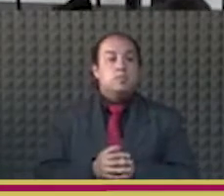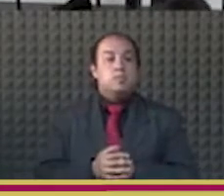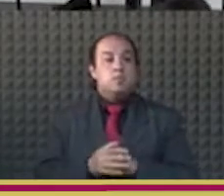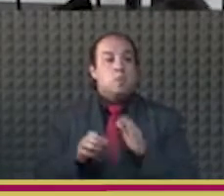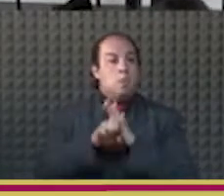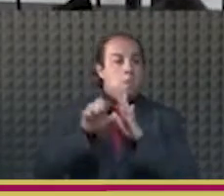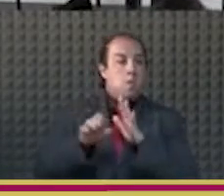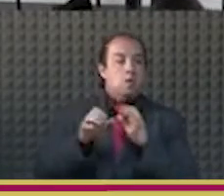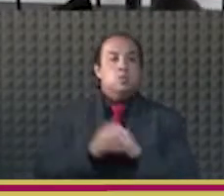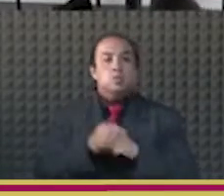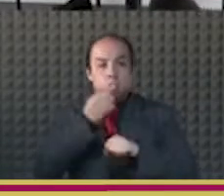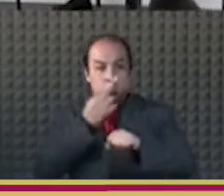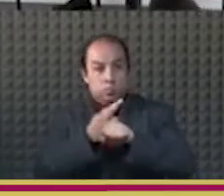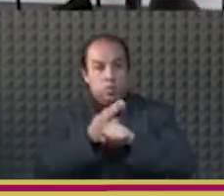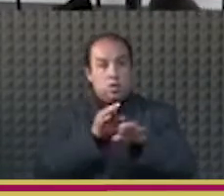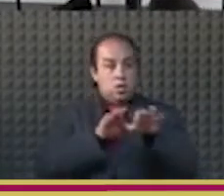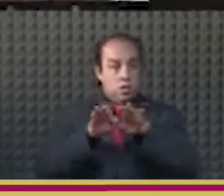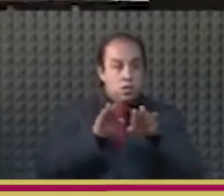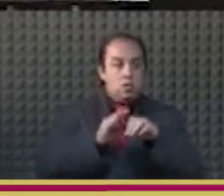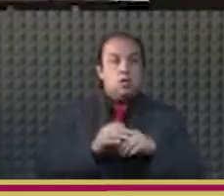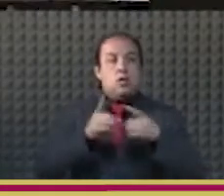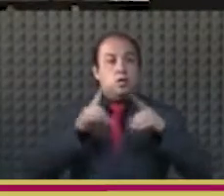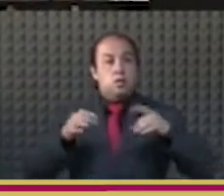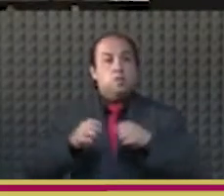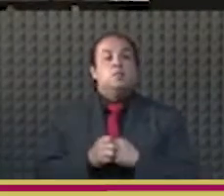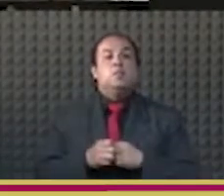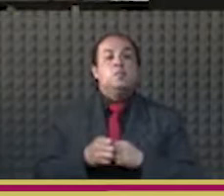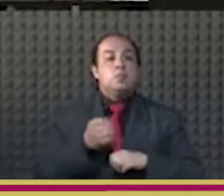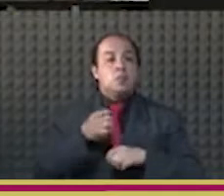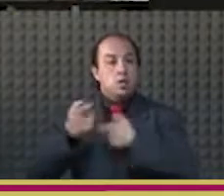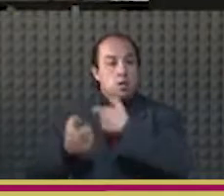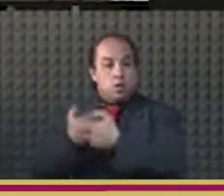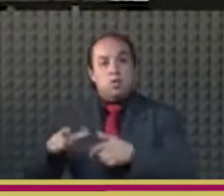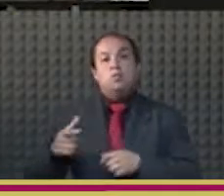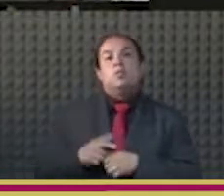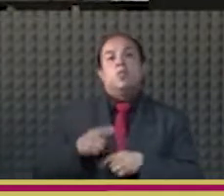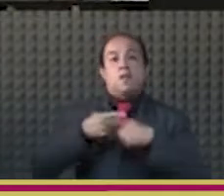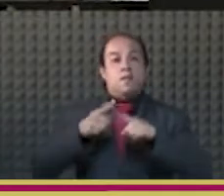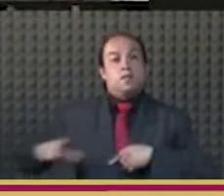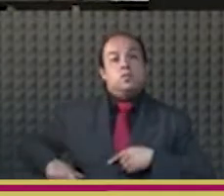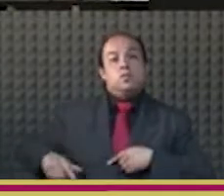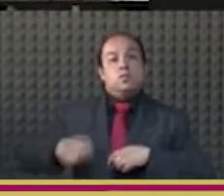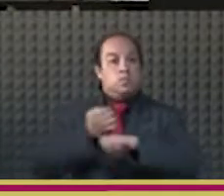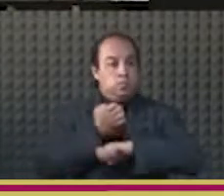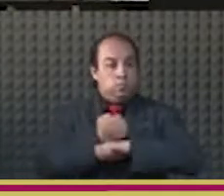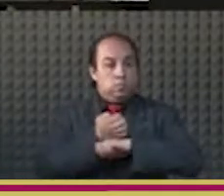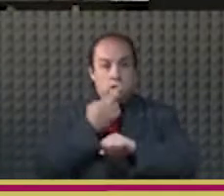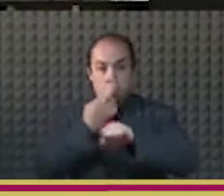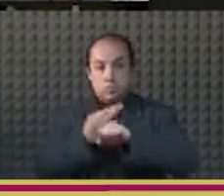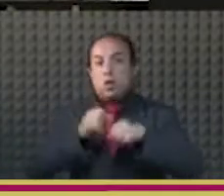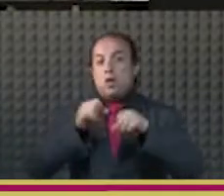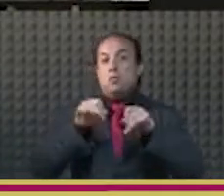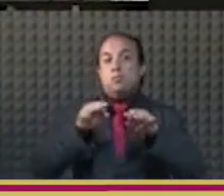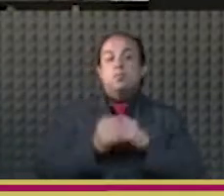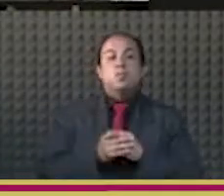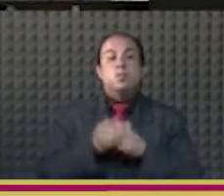como lo son los secretarios de Trabajo y Desarrollo Económico de los gobiernos estatales, los titulares de las oficinas